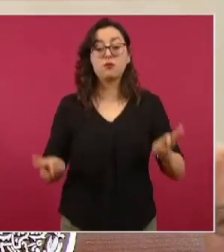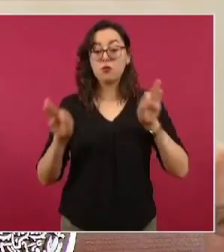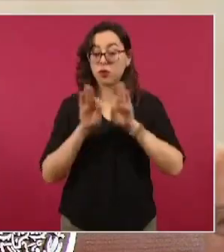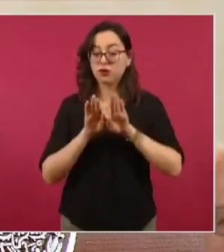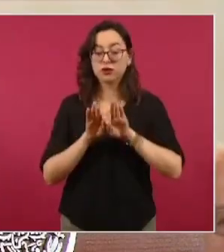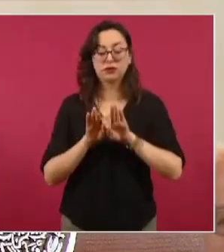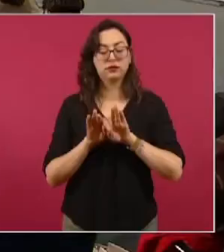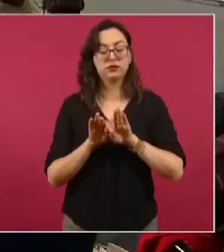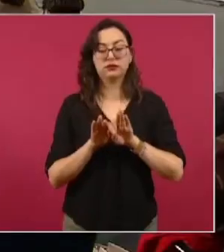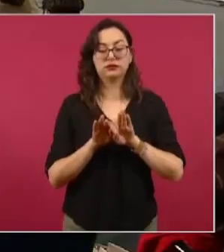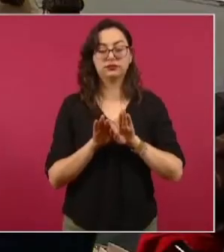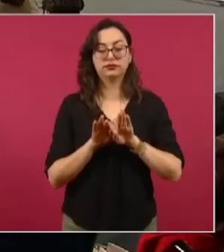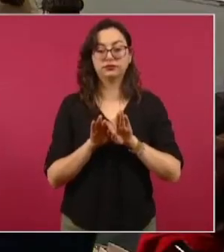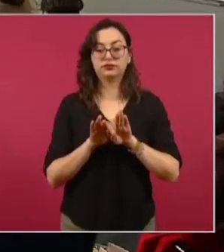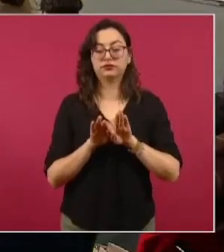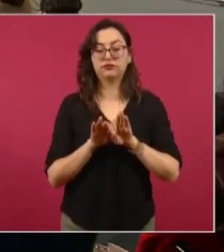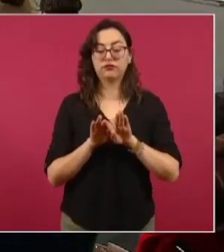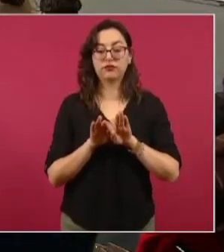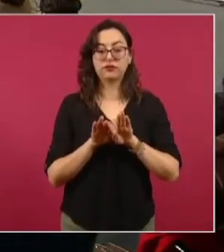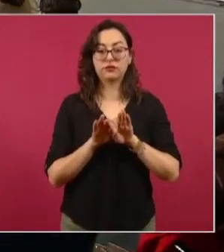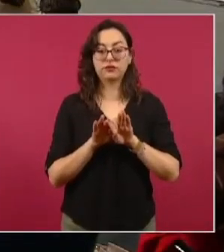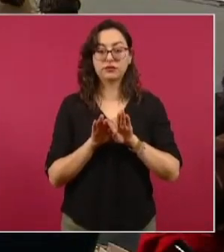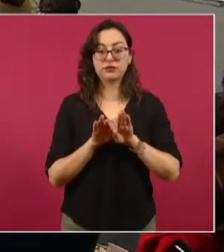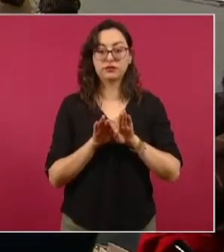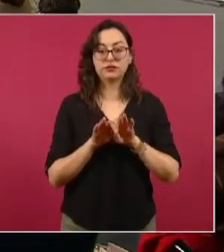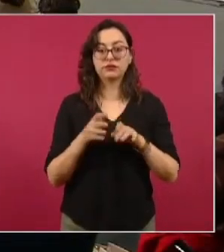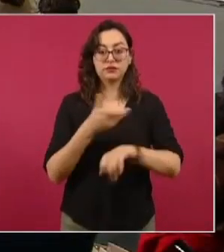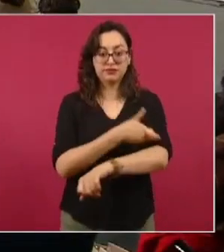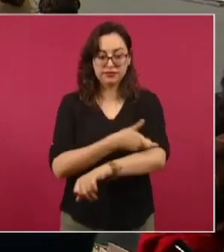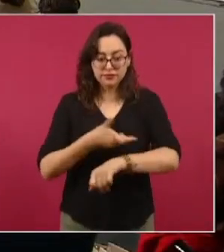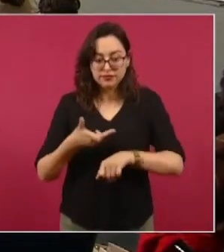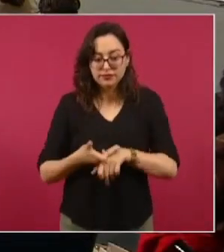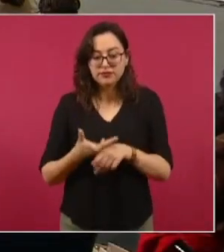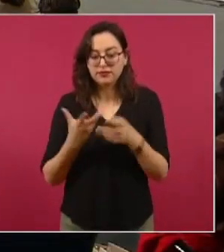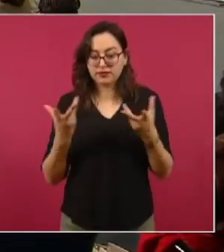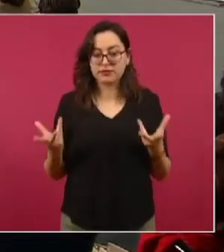que se desintegren las familias